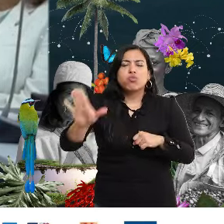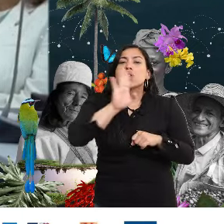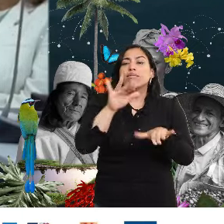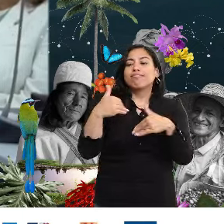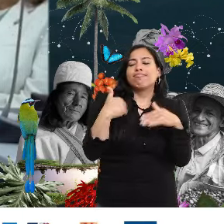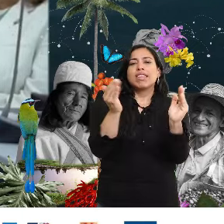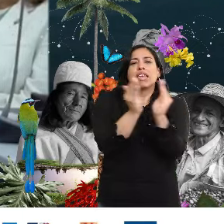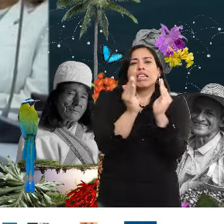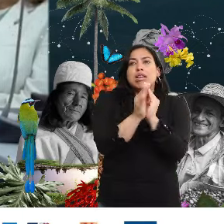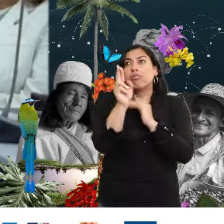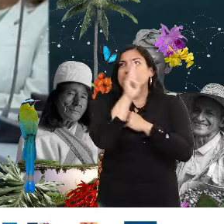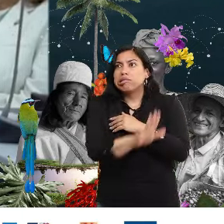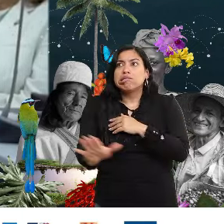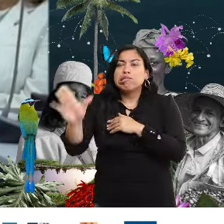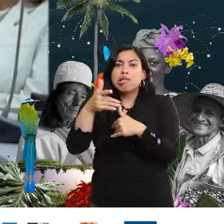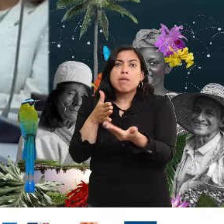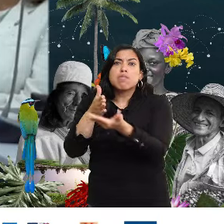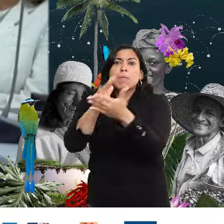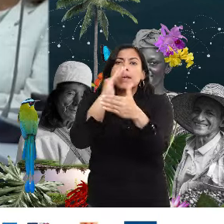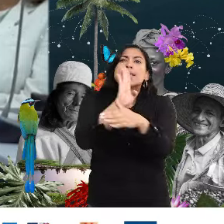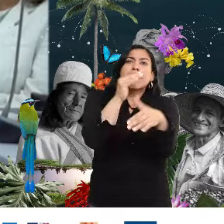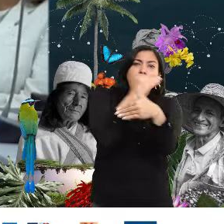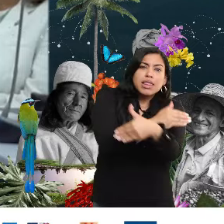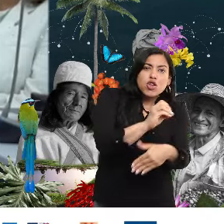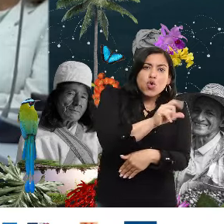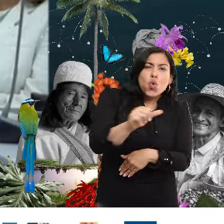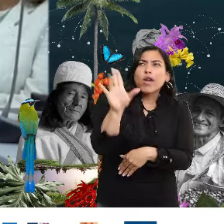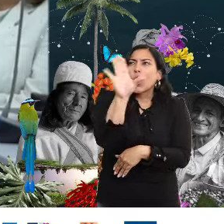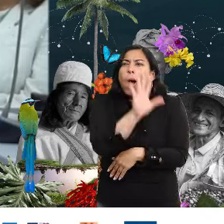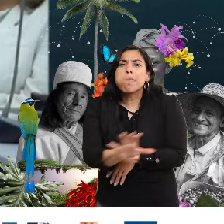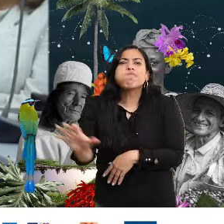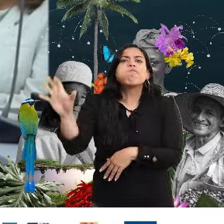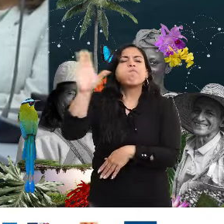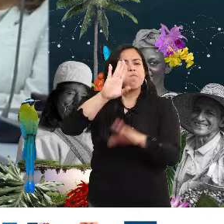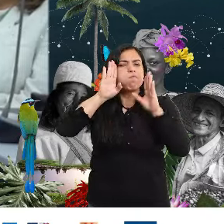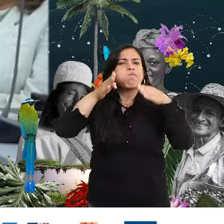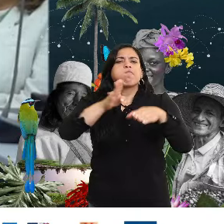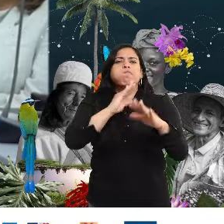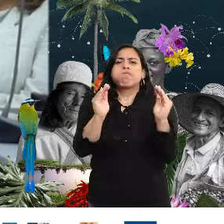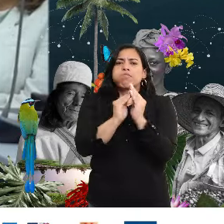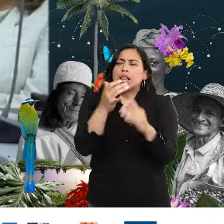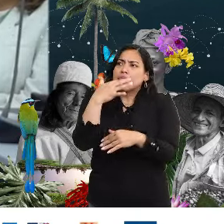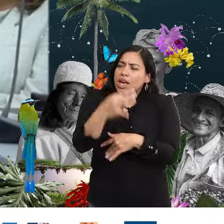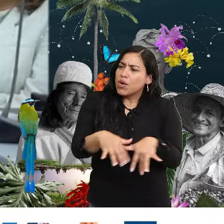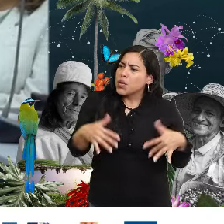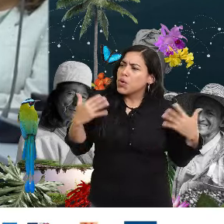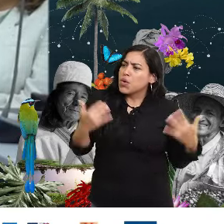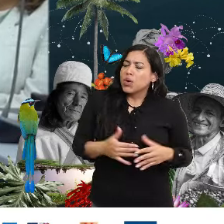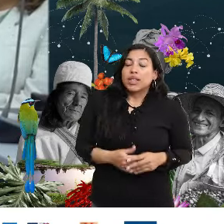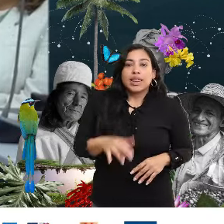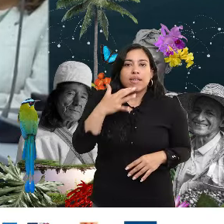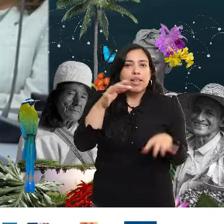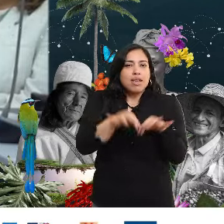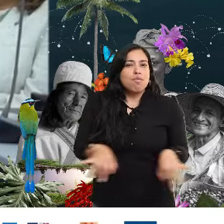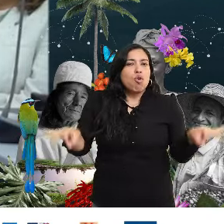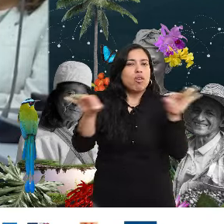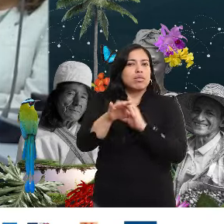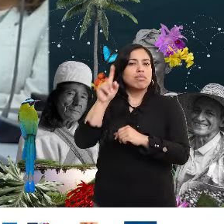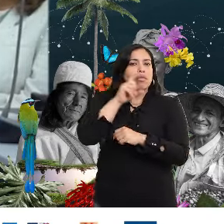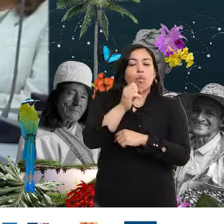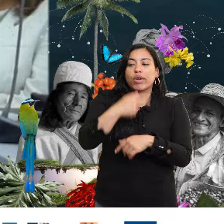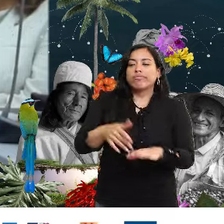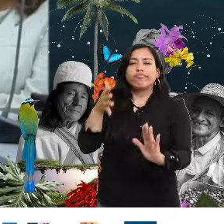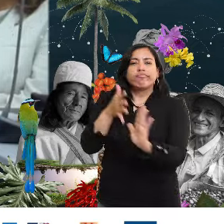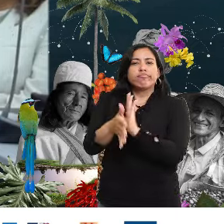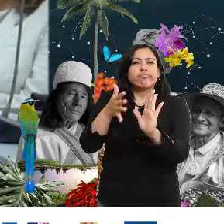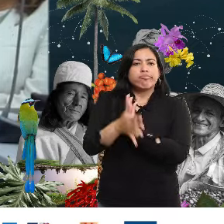por todo el país, con los niños y niñas de todas las regiones, y de verdad es muy importante porque son declaraciones